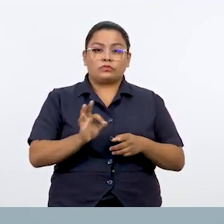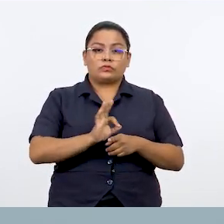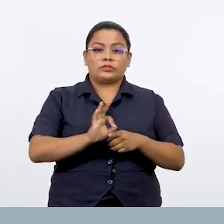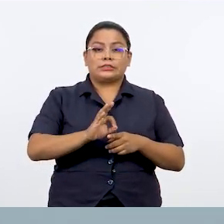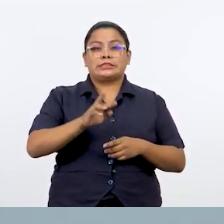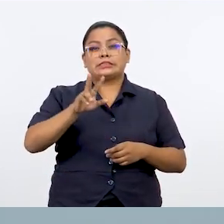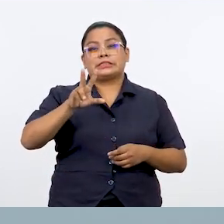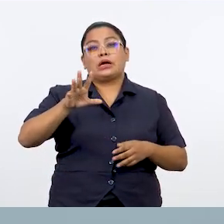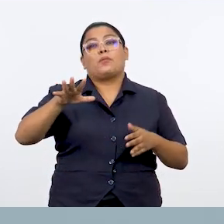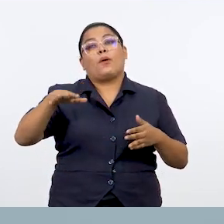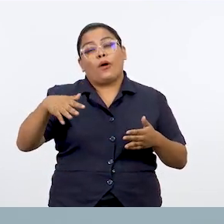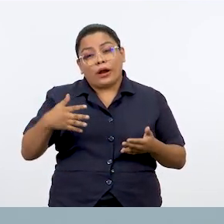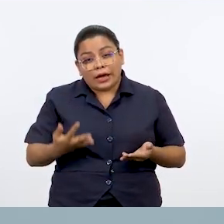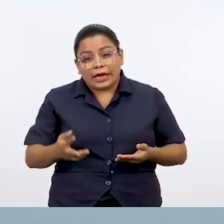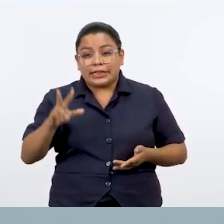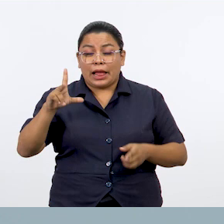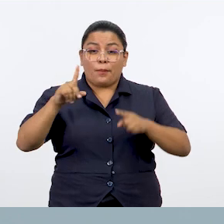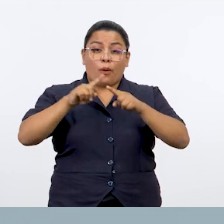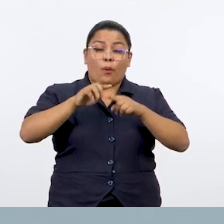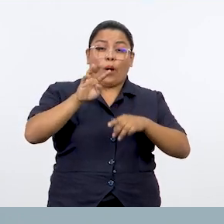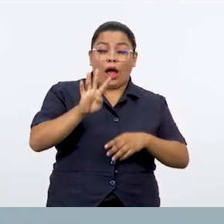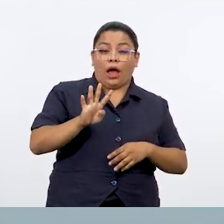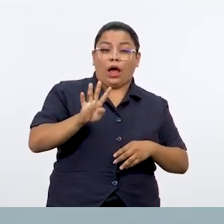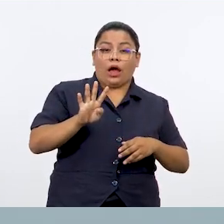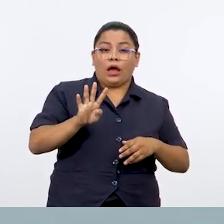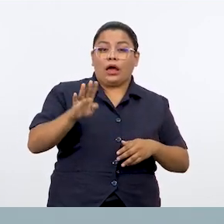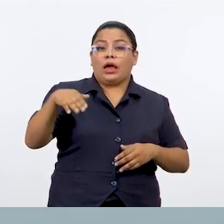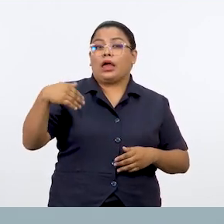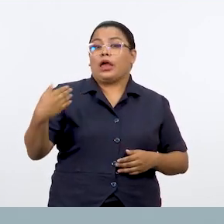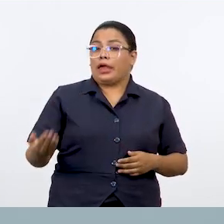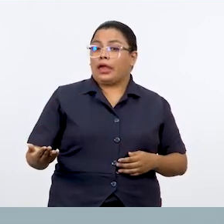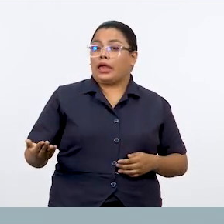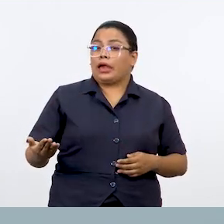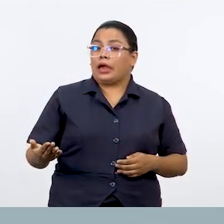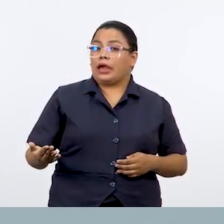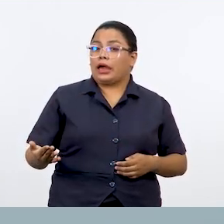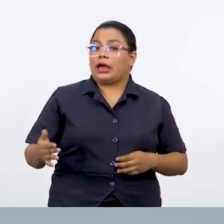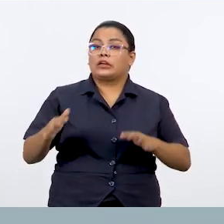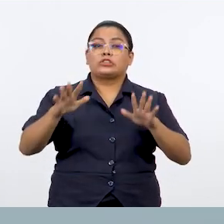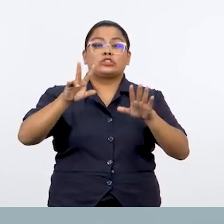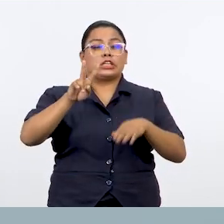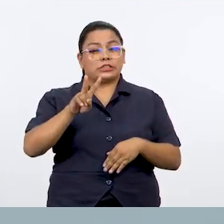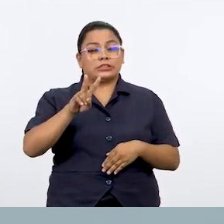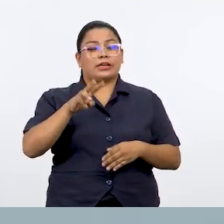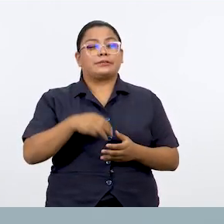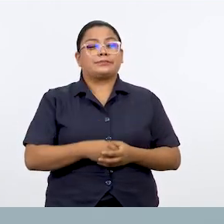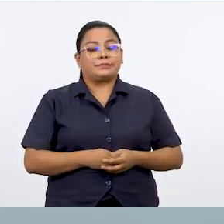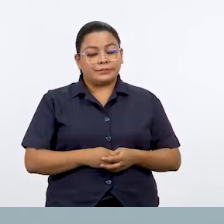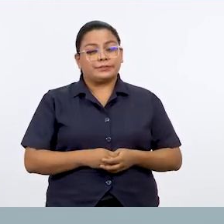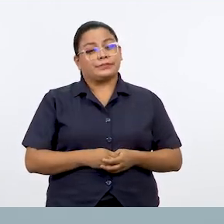3. 3 por 4 es 12.